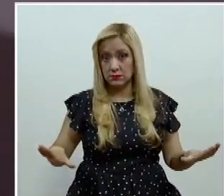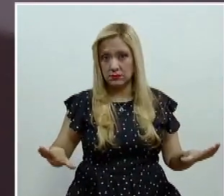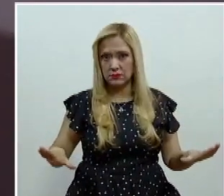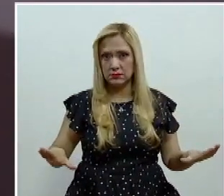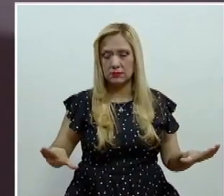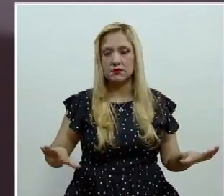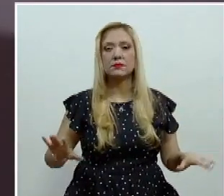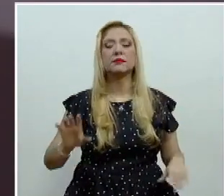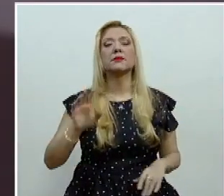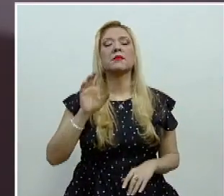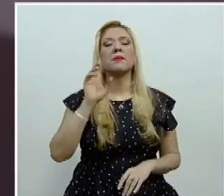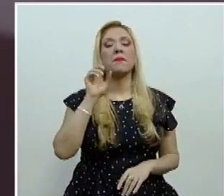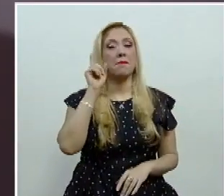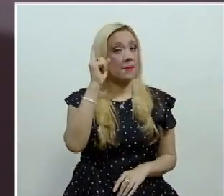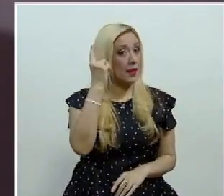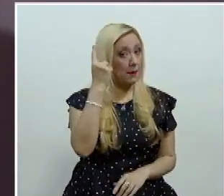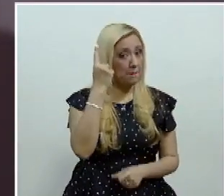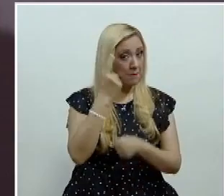aterrizar tu pregunta, es